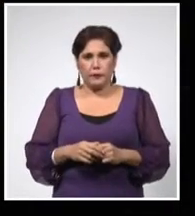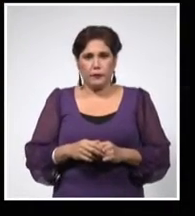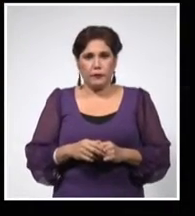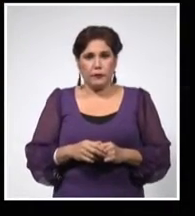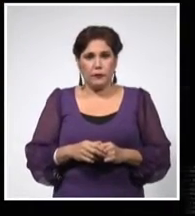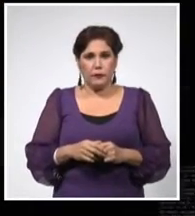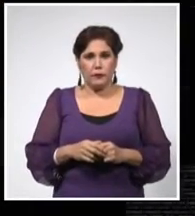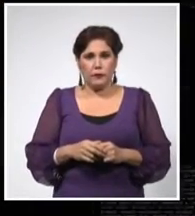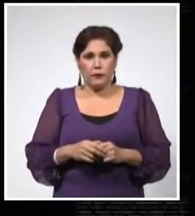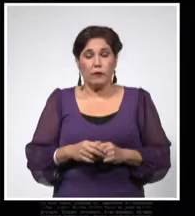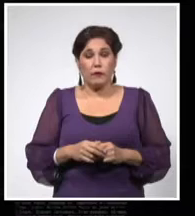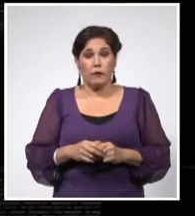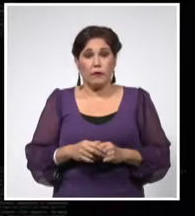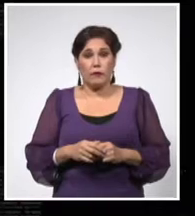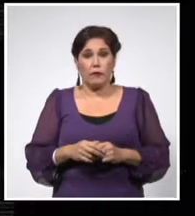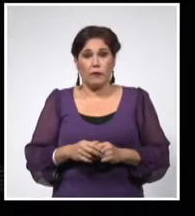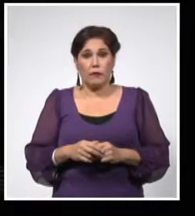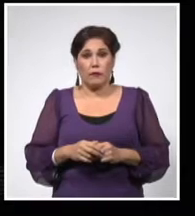la Sinclair,